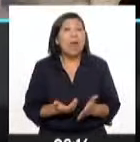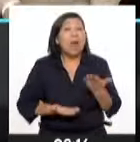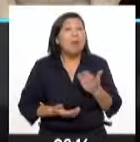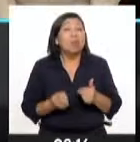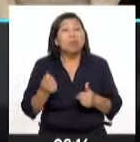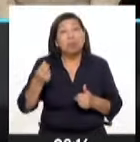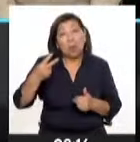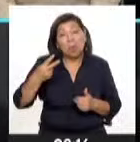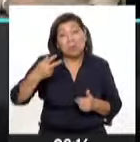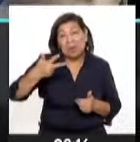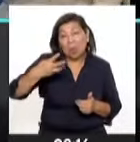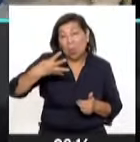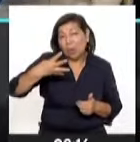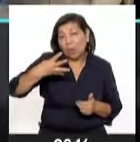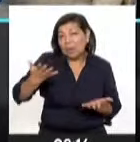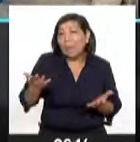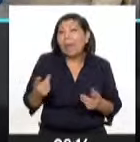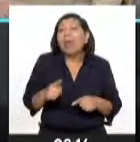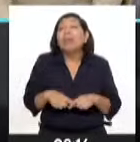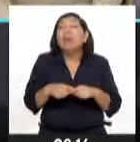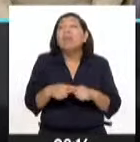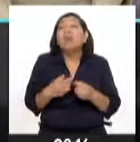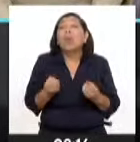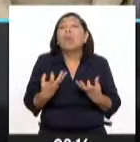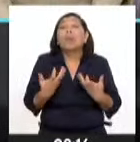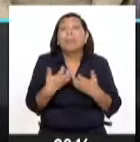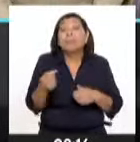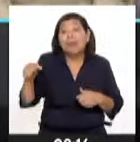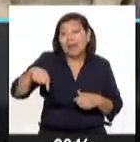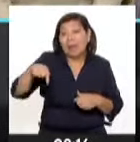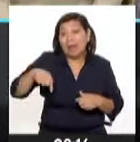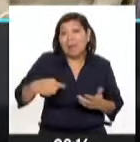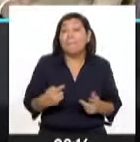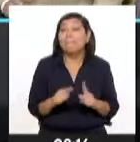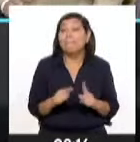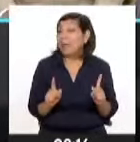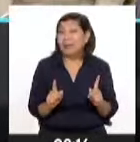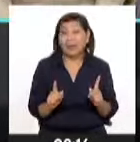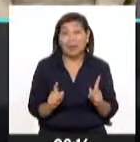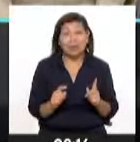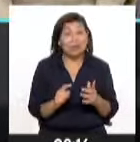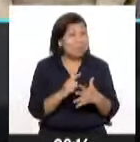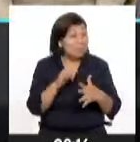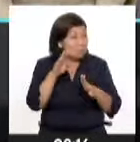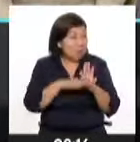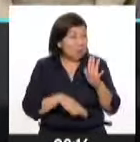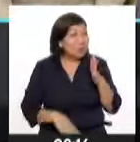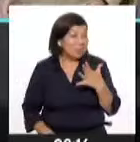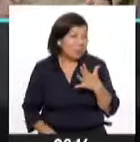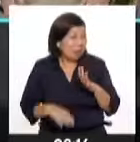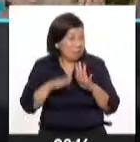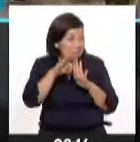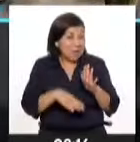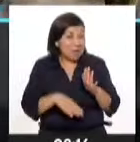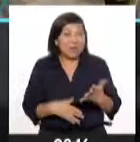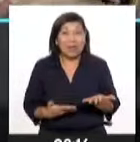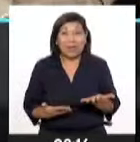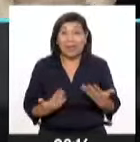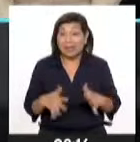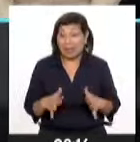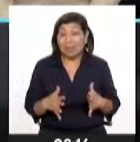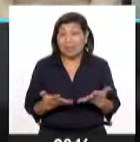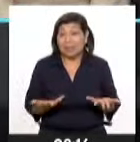es dos, a veces es tres, cuatro, dependiendo de cuántas empresas estén operando. Pero no pasan de cinco. Y con eso ya